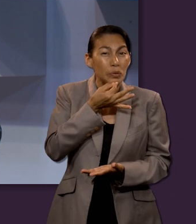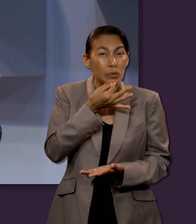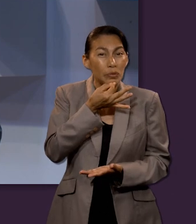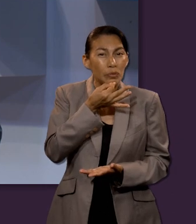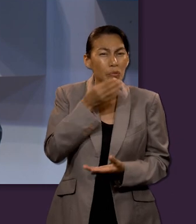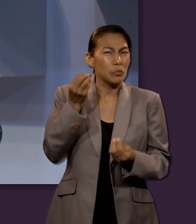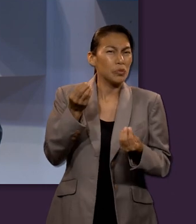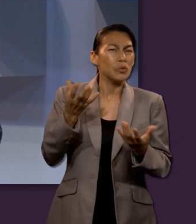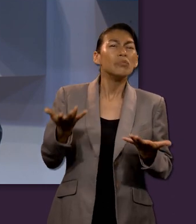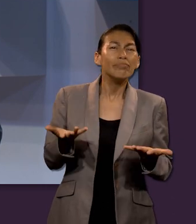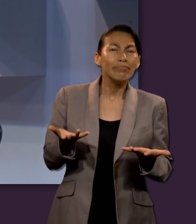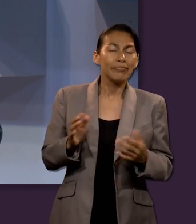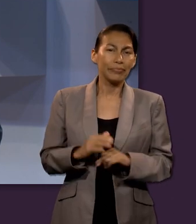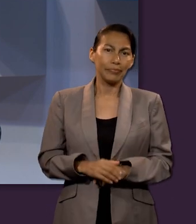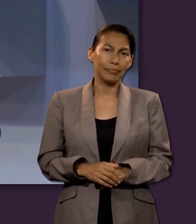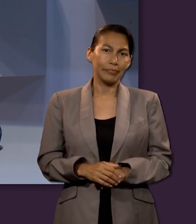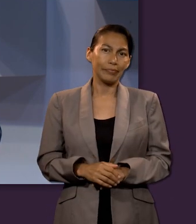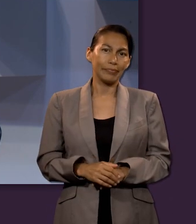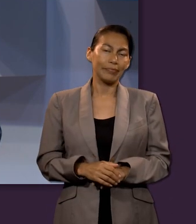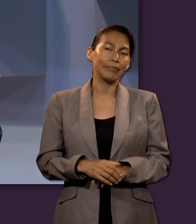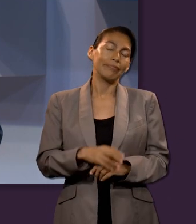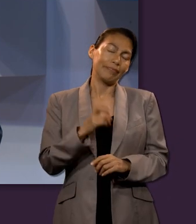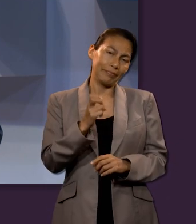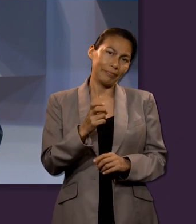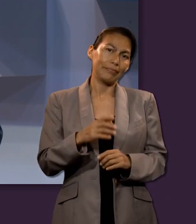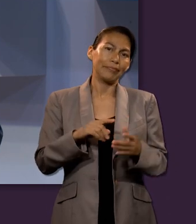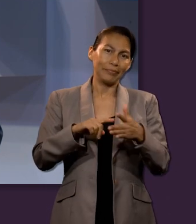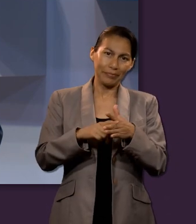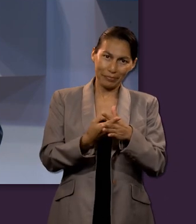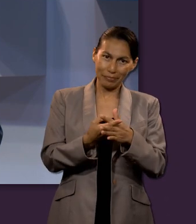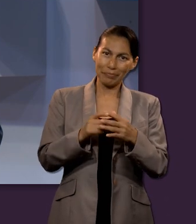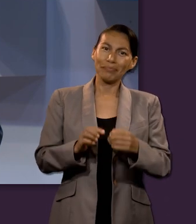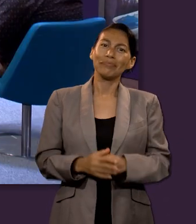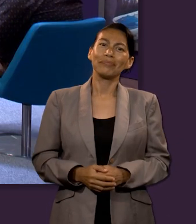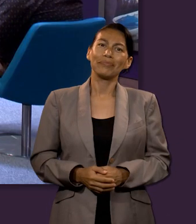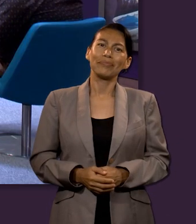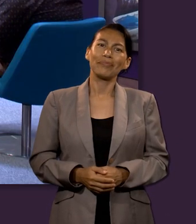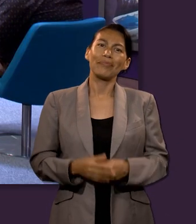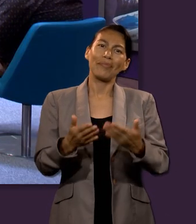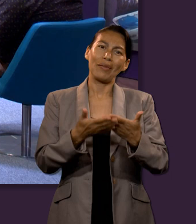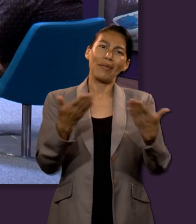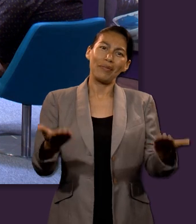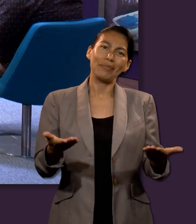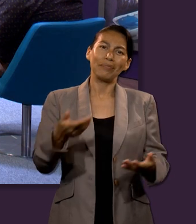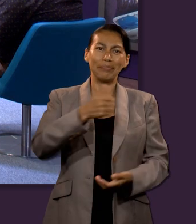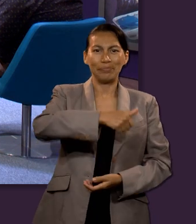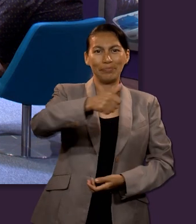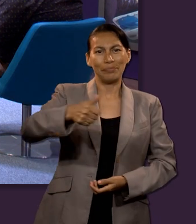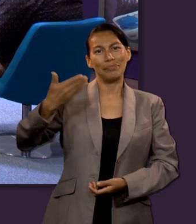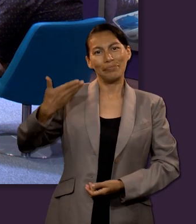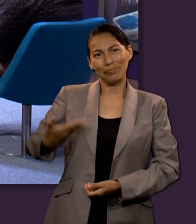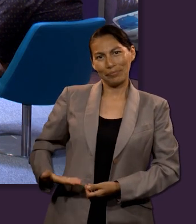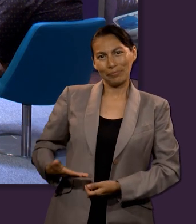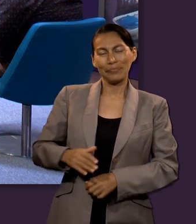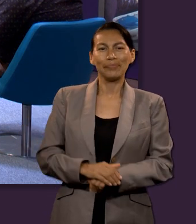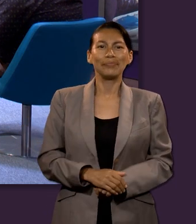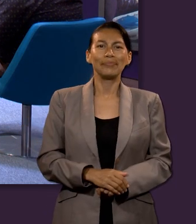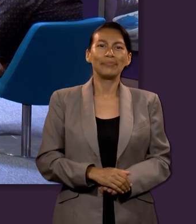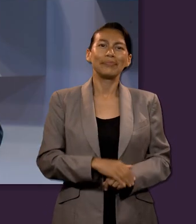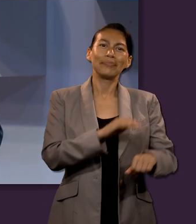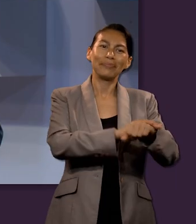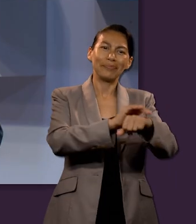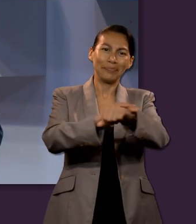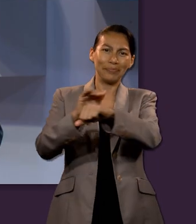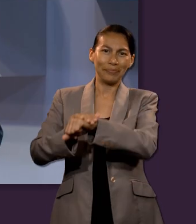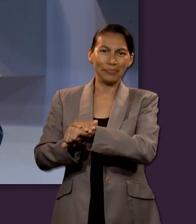mucho con esta introducción amigos pues vamos a presentarnos están conmigo